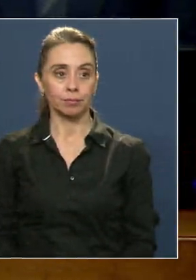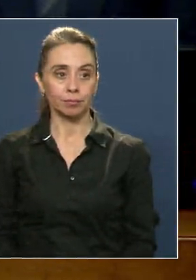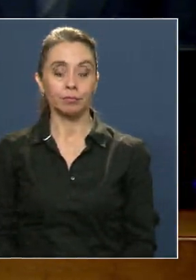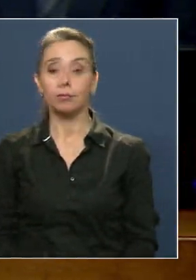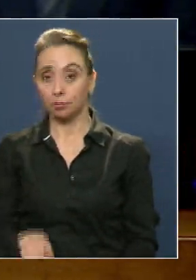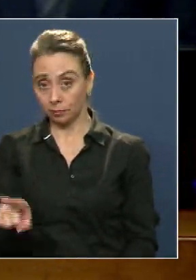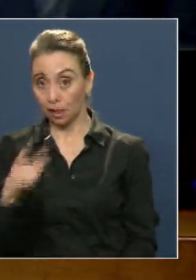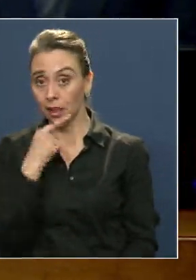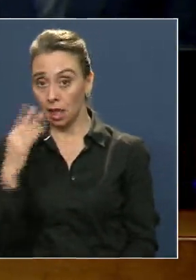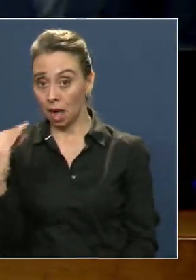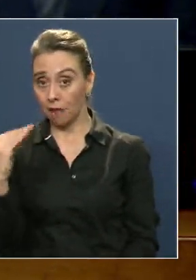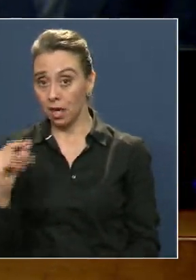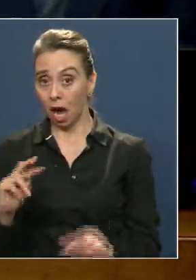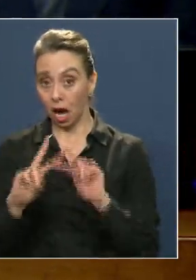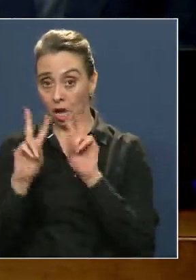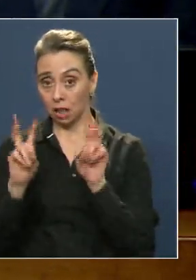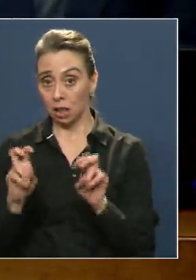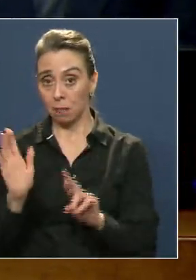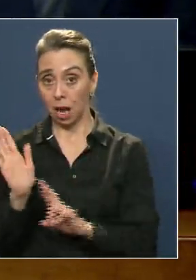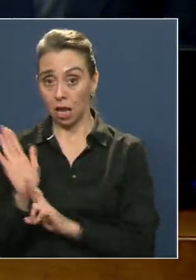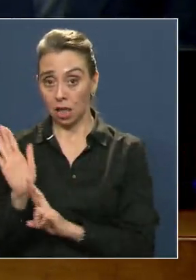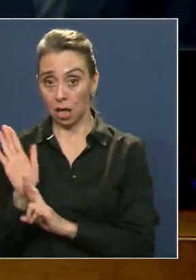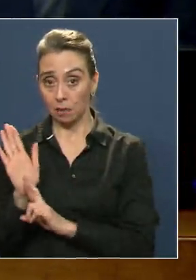Punto de reglamento. Salté la